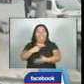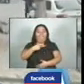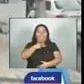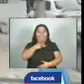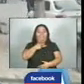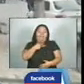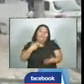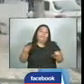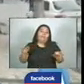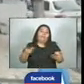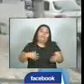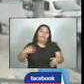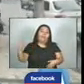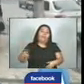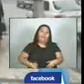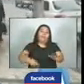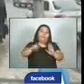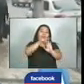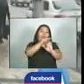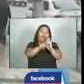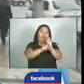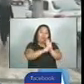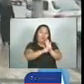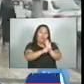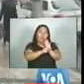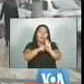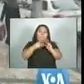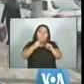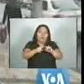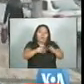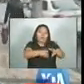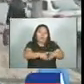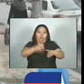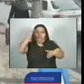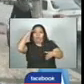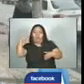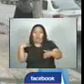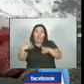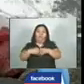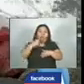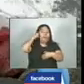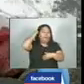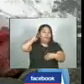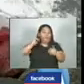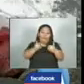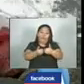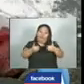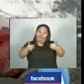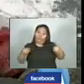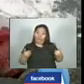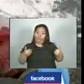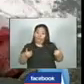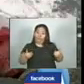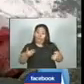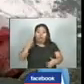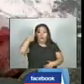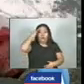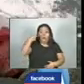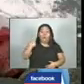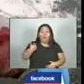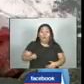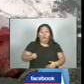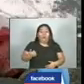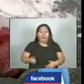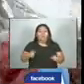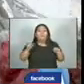a implantar nuevas normas, incluida la segregación por sexo en aulas y entradas. Las estudiantes ya solo podían